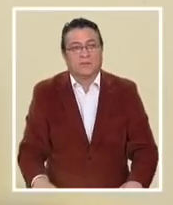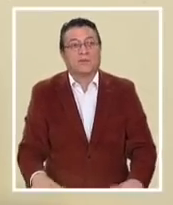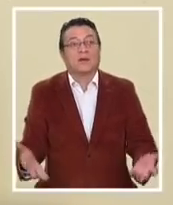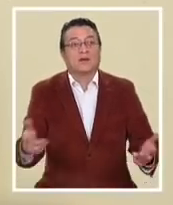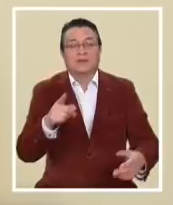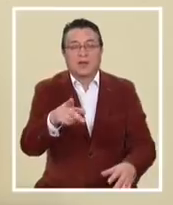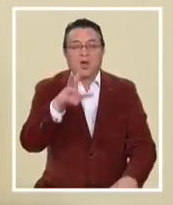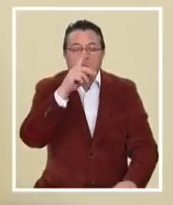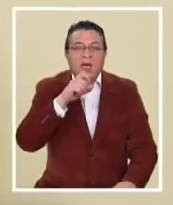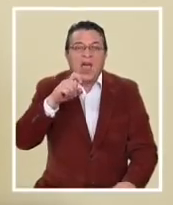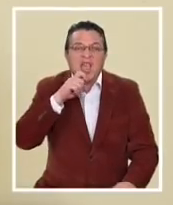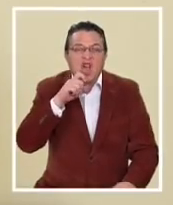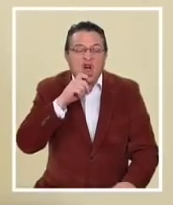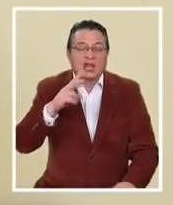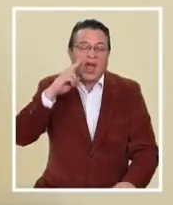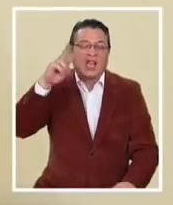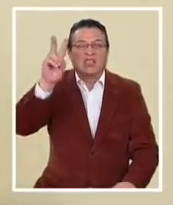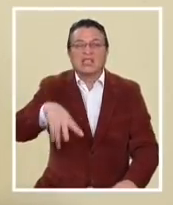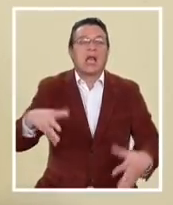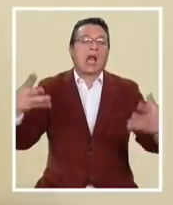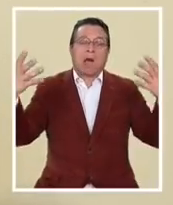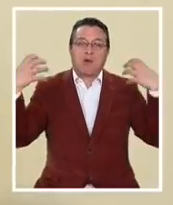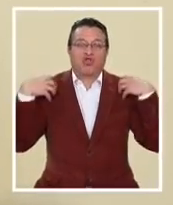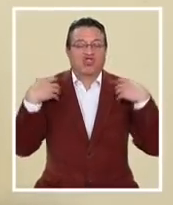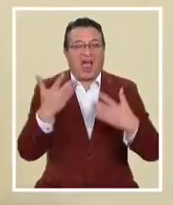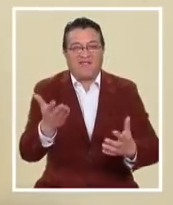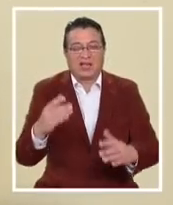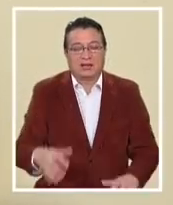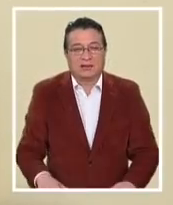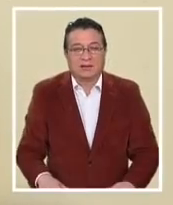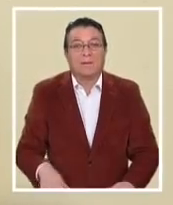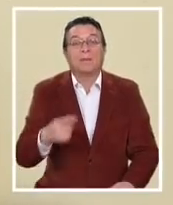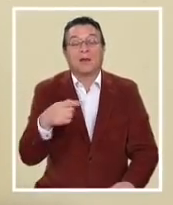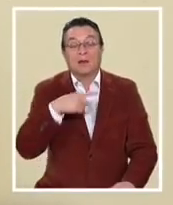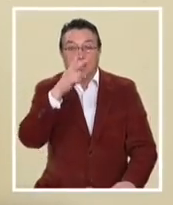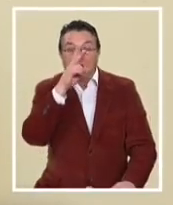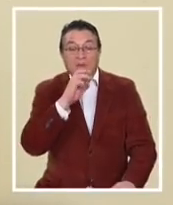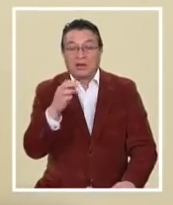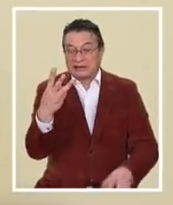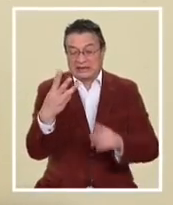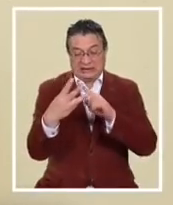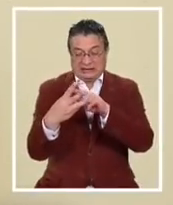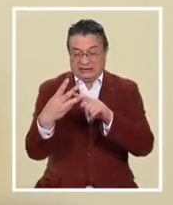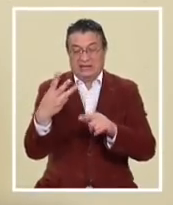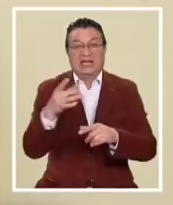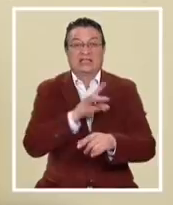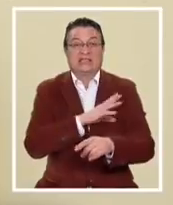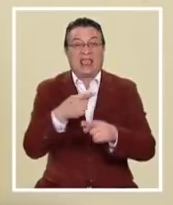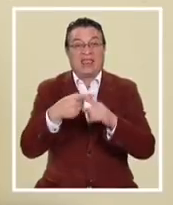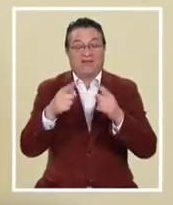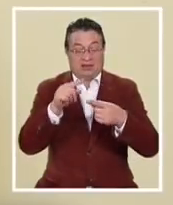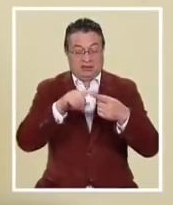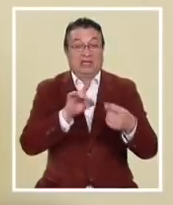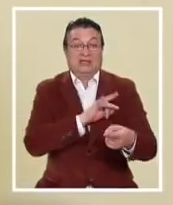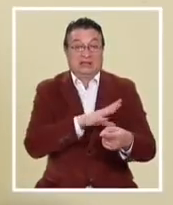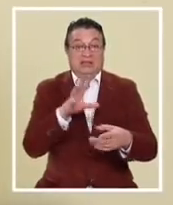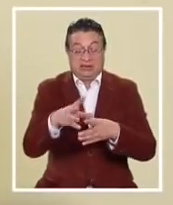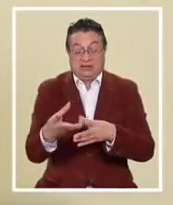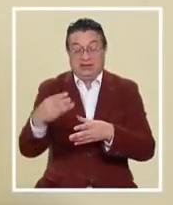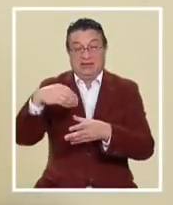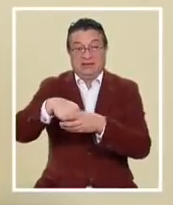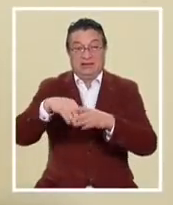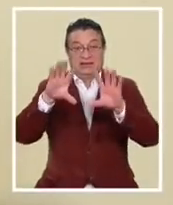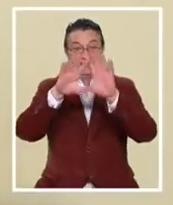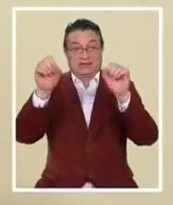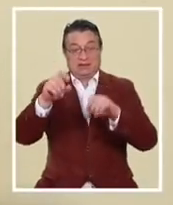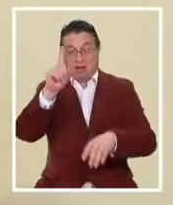Diría que son egoístas e irresponsables, ¿ya? Pareciera que viviéramos en tres Chiles distintos, ¿no es cierto? Uno, el nuestro, el de los